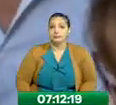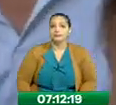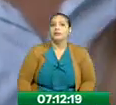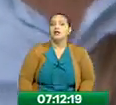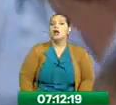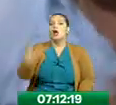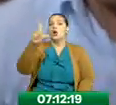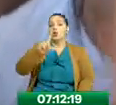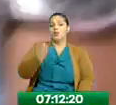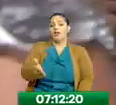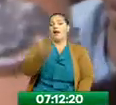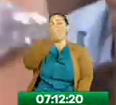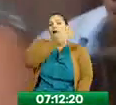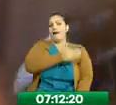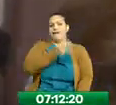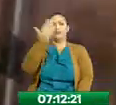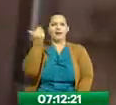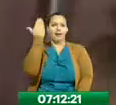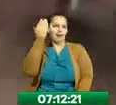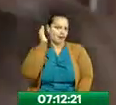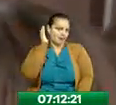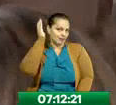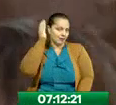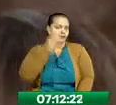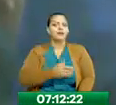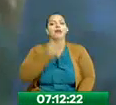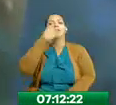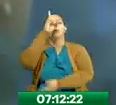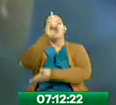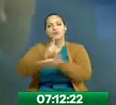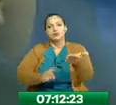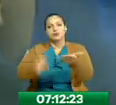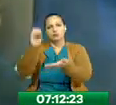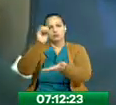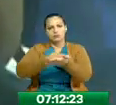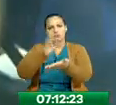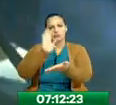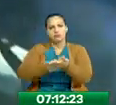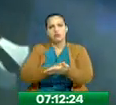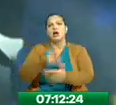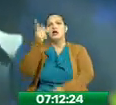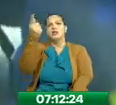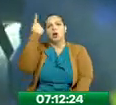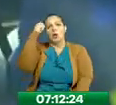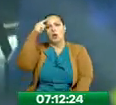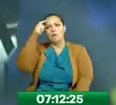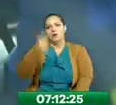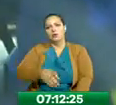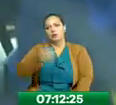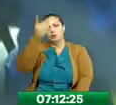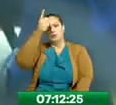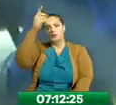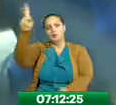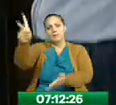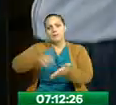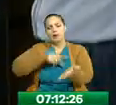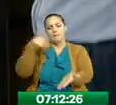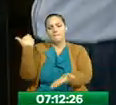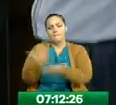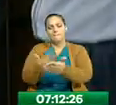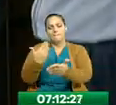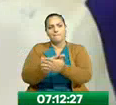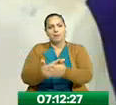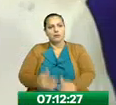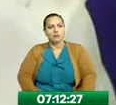exigir la devolución de $104 millones que el Estado les está adeudando por concepto de impuesto al valor